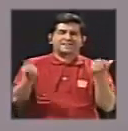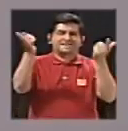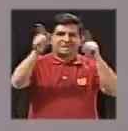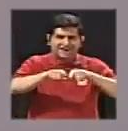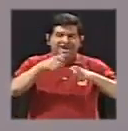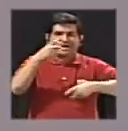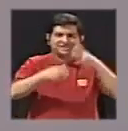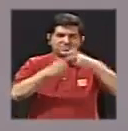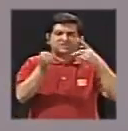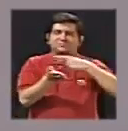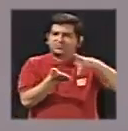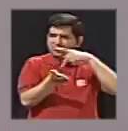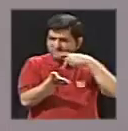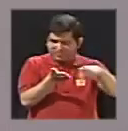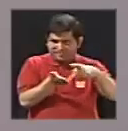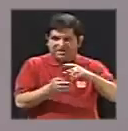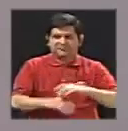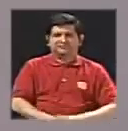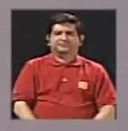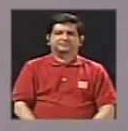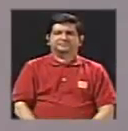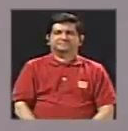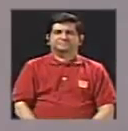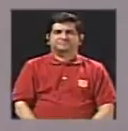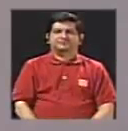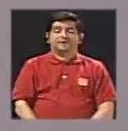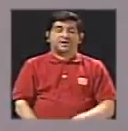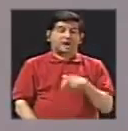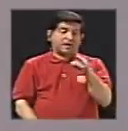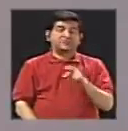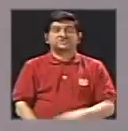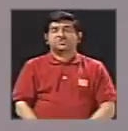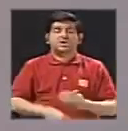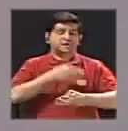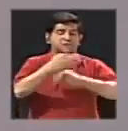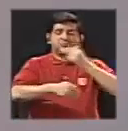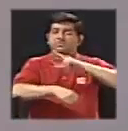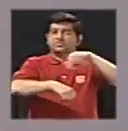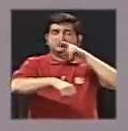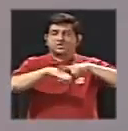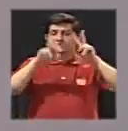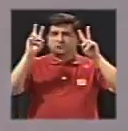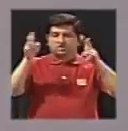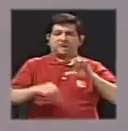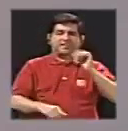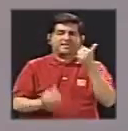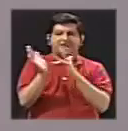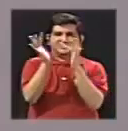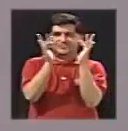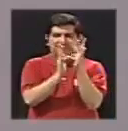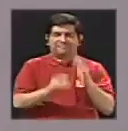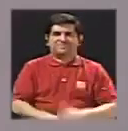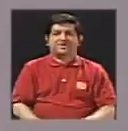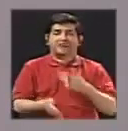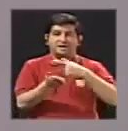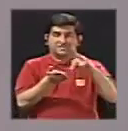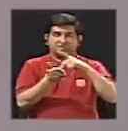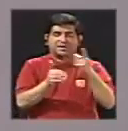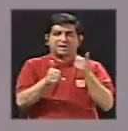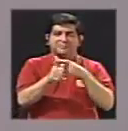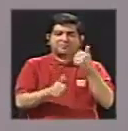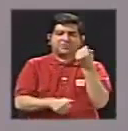de problemas de salario, que eso es como el comportamiento normal. El 10 de abril se paga el salario la